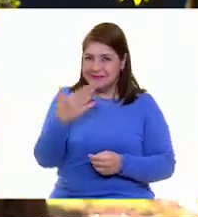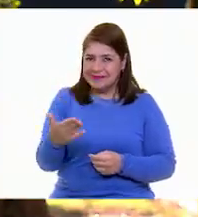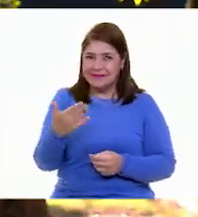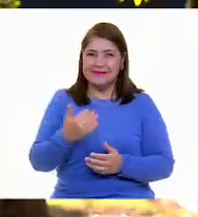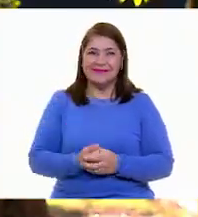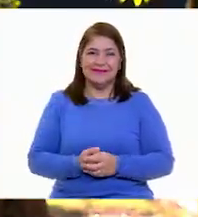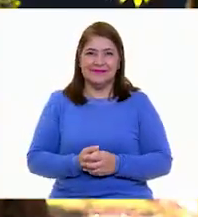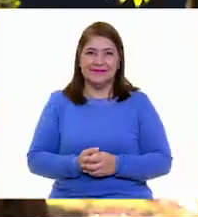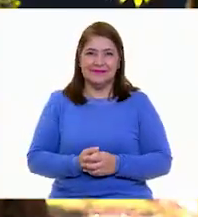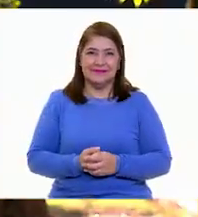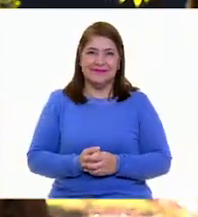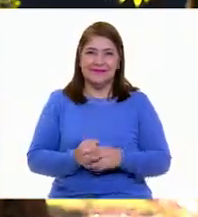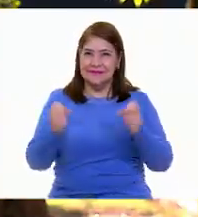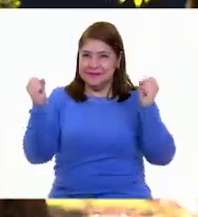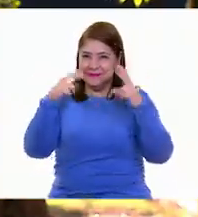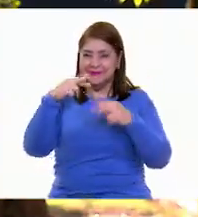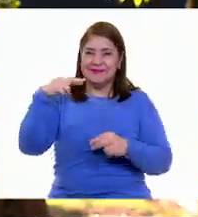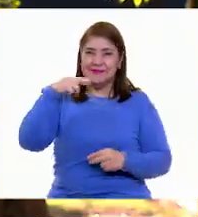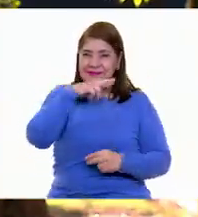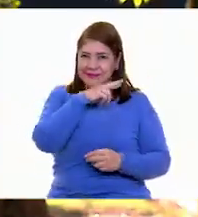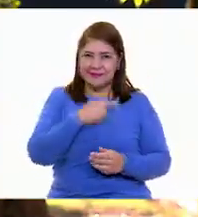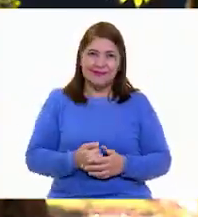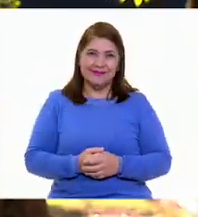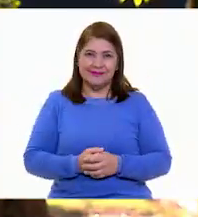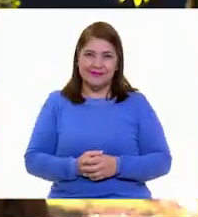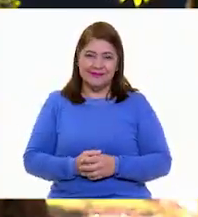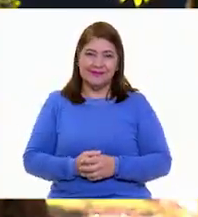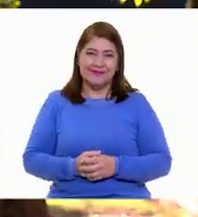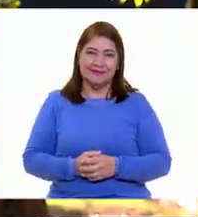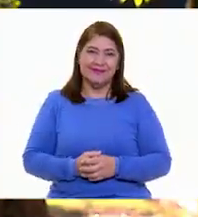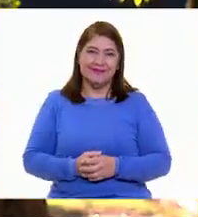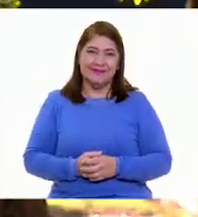¡Muy bien! ¡Nos vemos pronto!